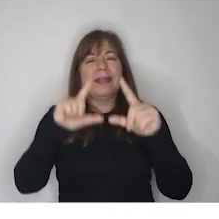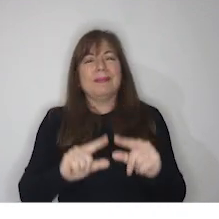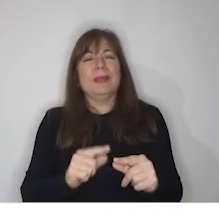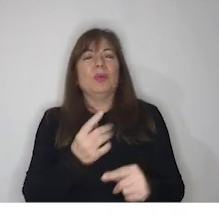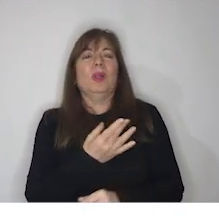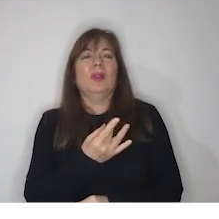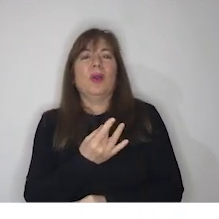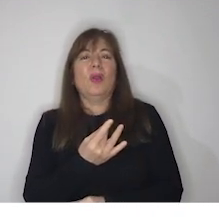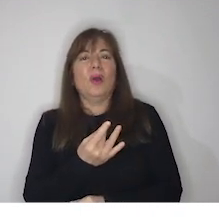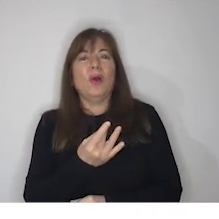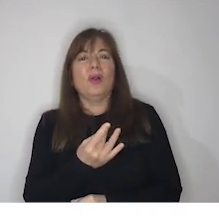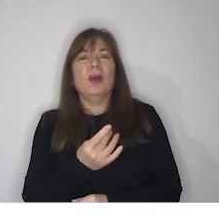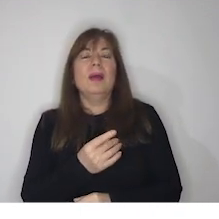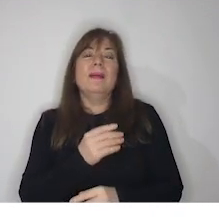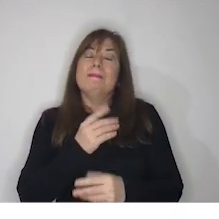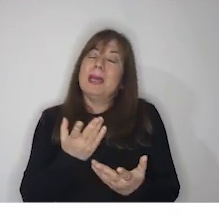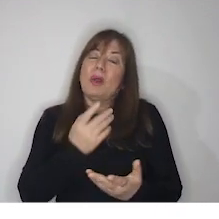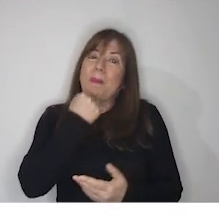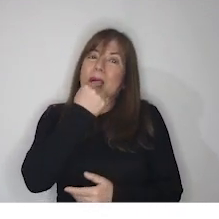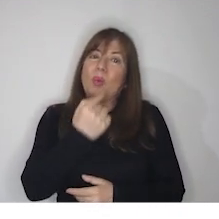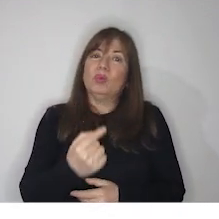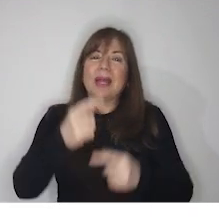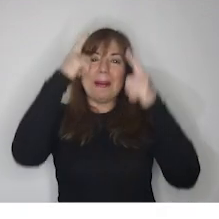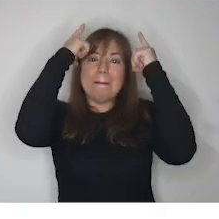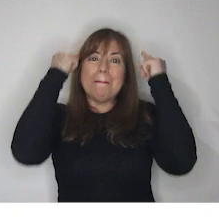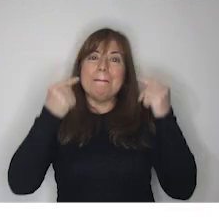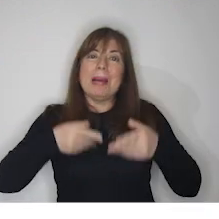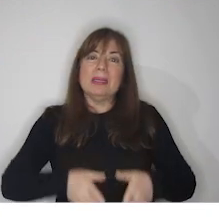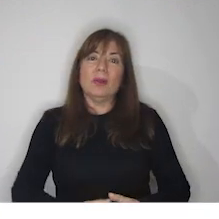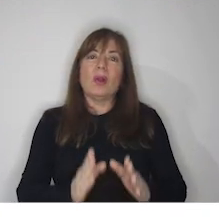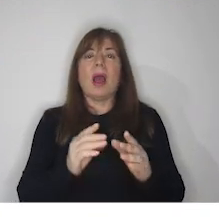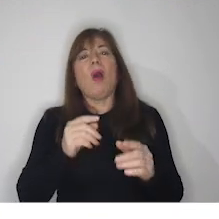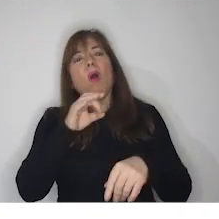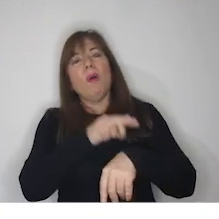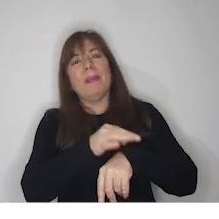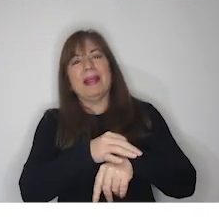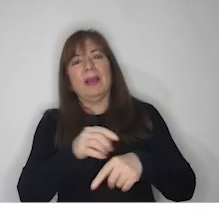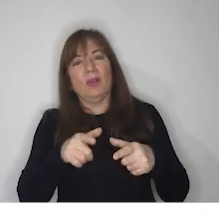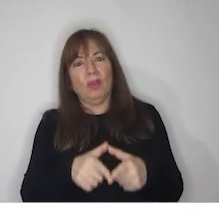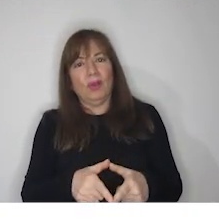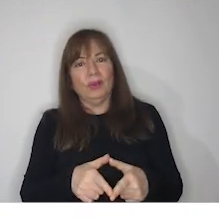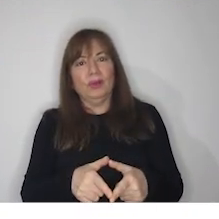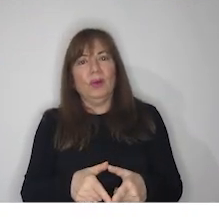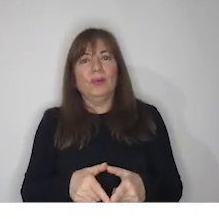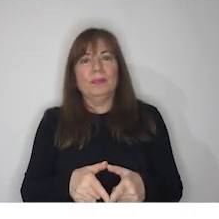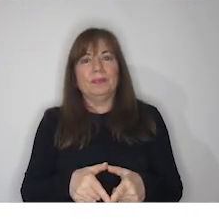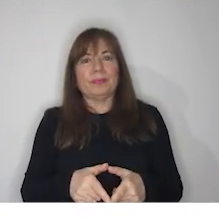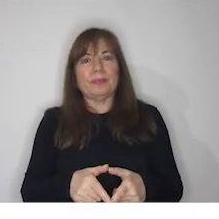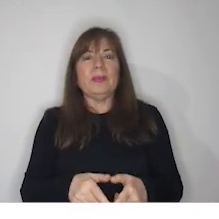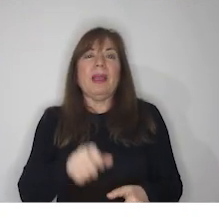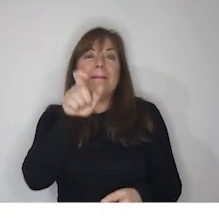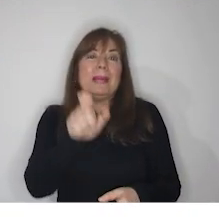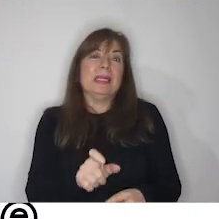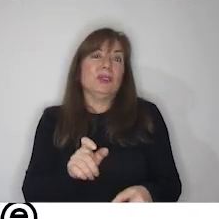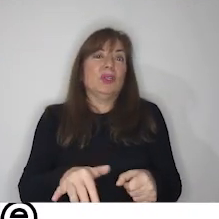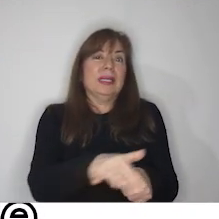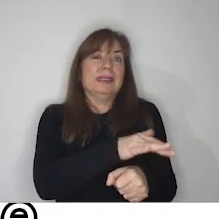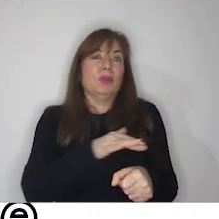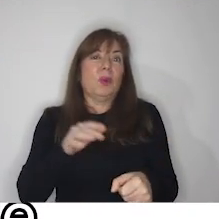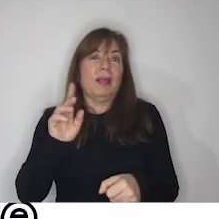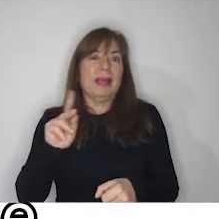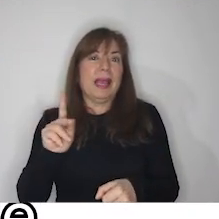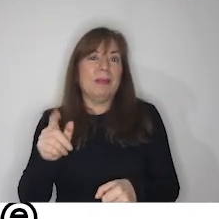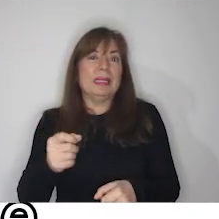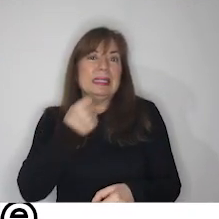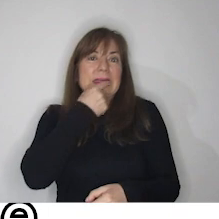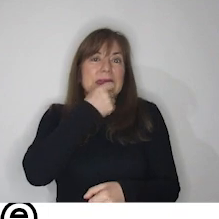regula también los ciclos. Debe ser consultado con matrona o ginecólogo. Sobre todo pacientes con algún tipo de discapacidad